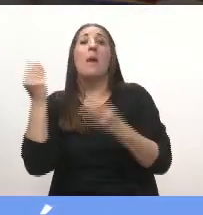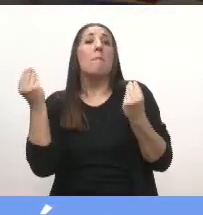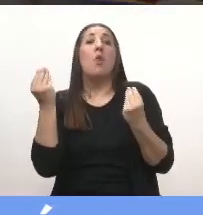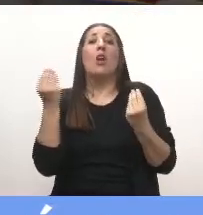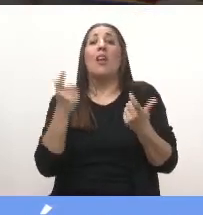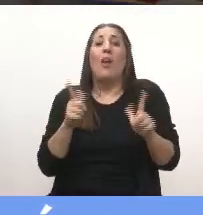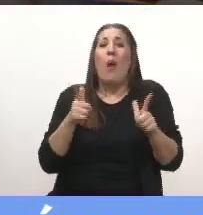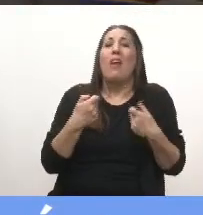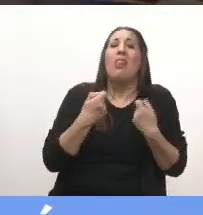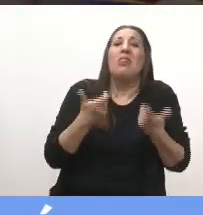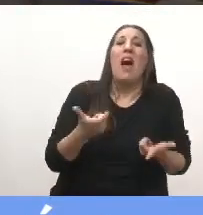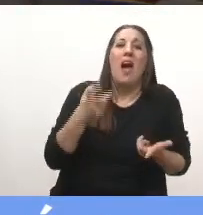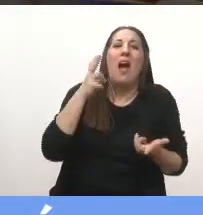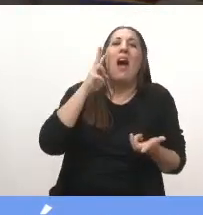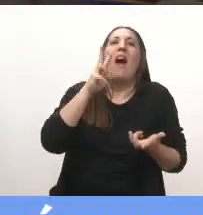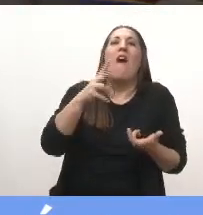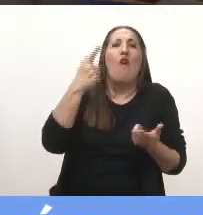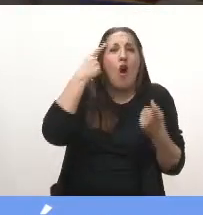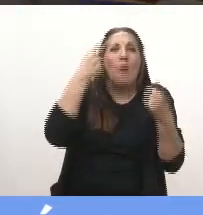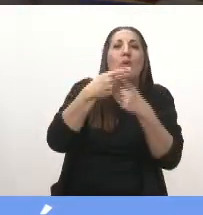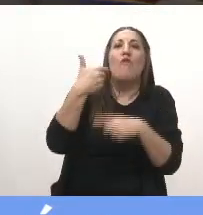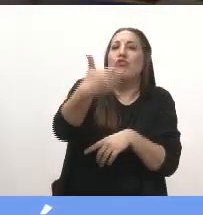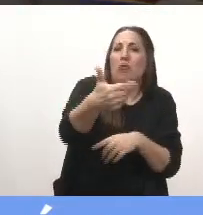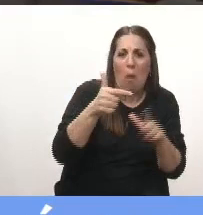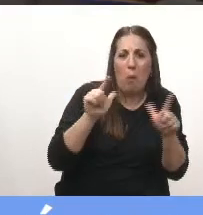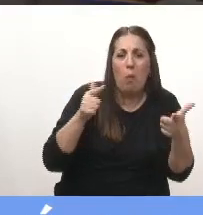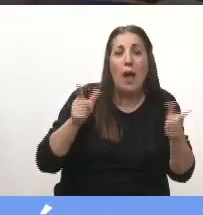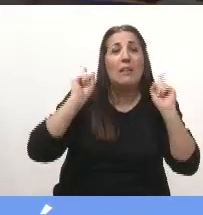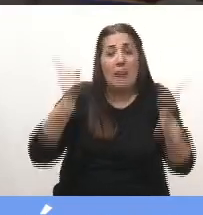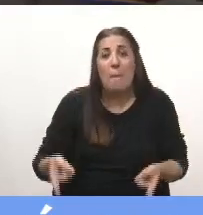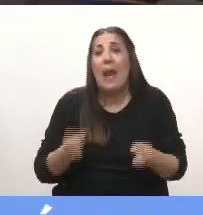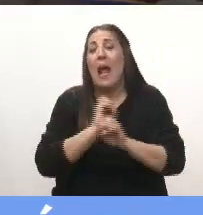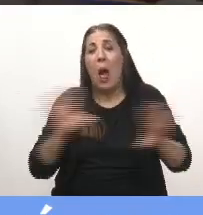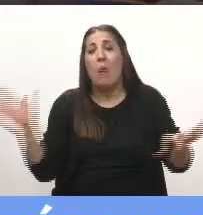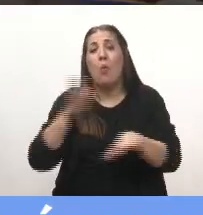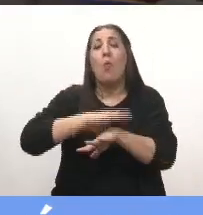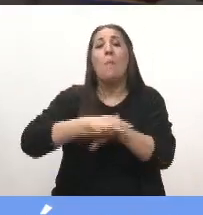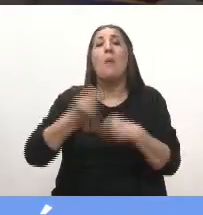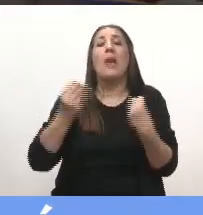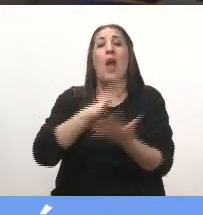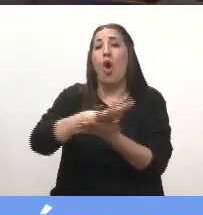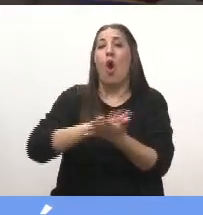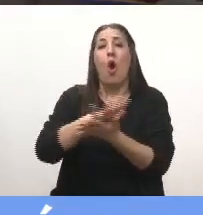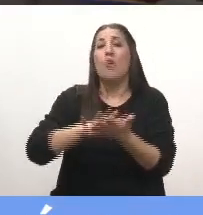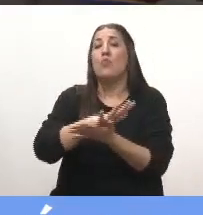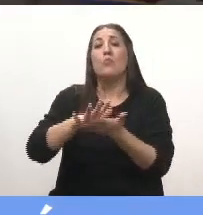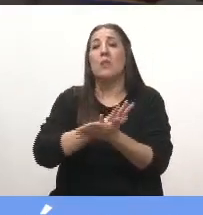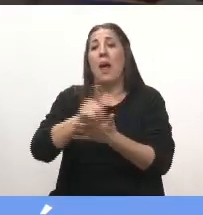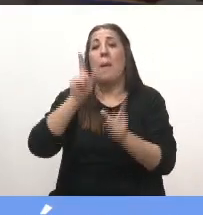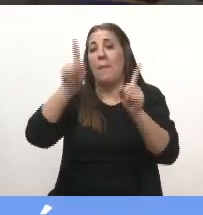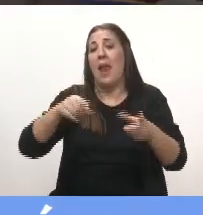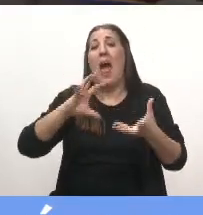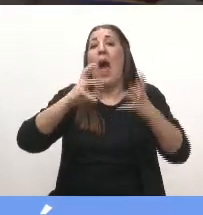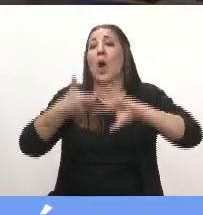no le dan perspectivas y también y muy grave culpables de la corrupción que arruina la credibilidad que